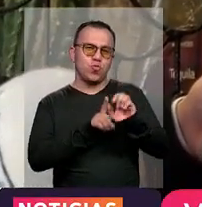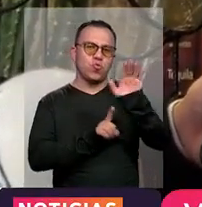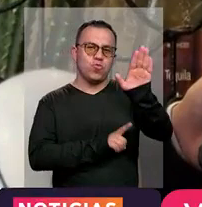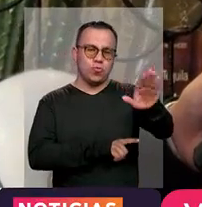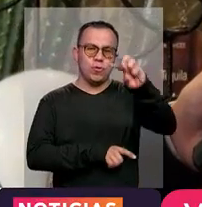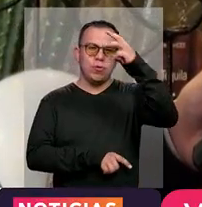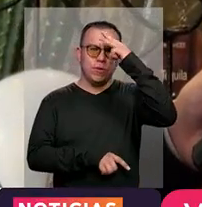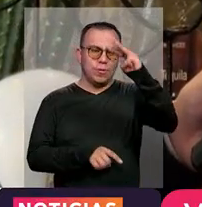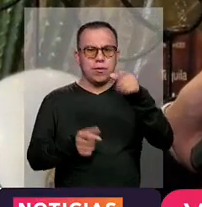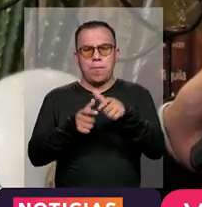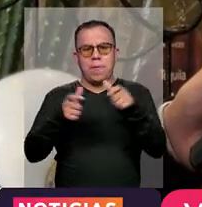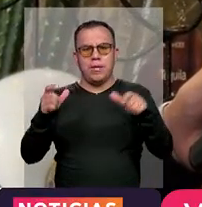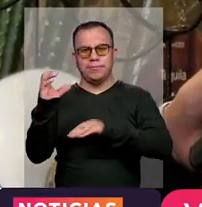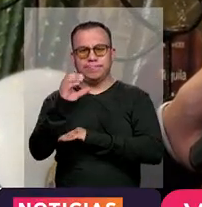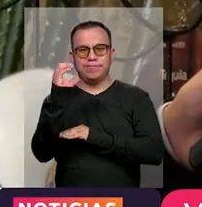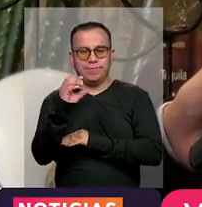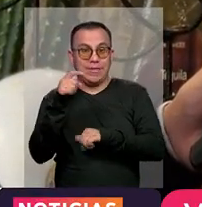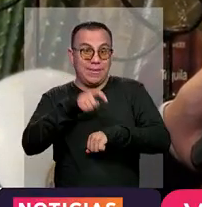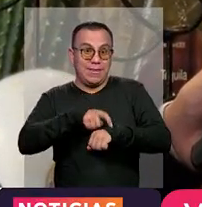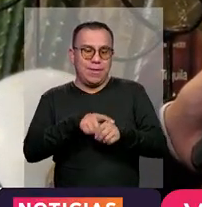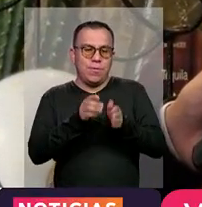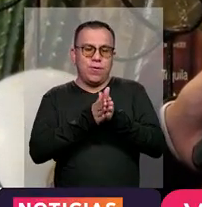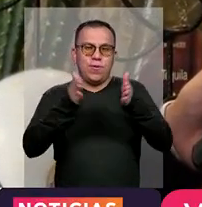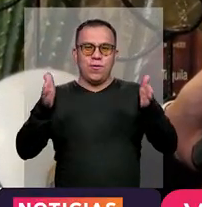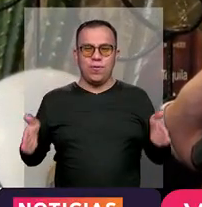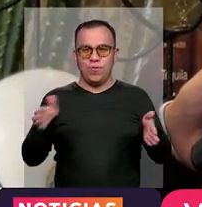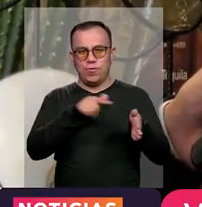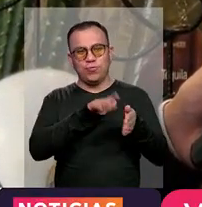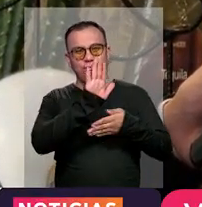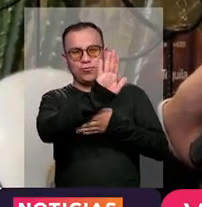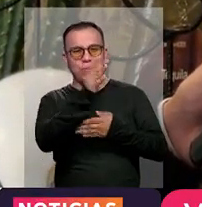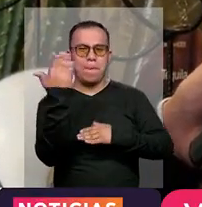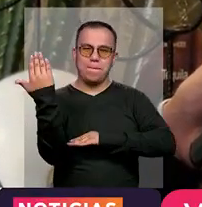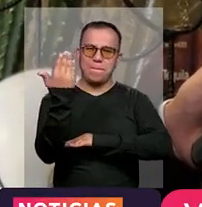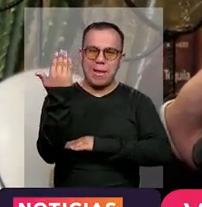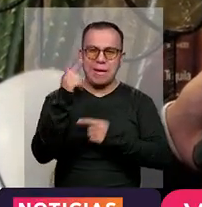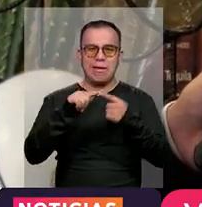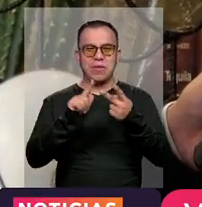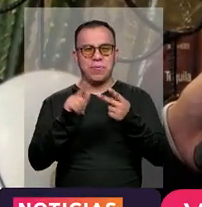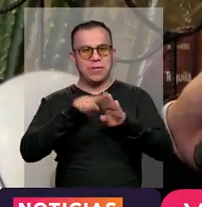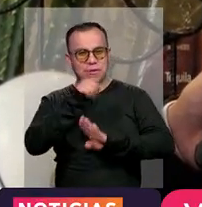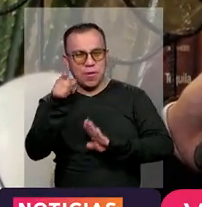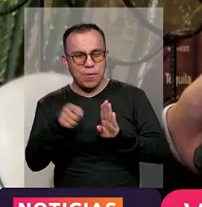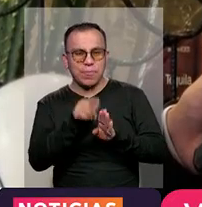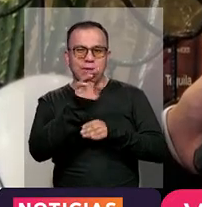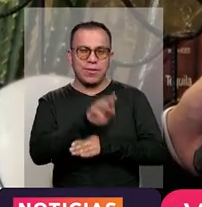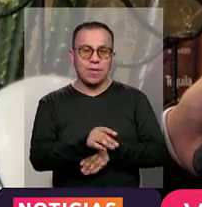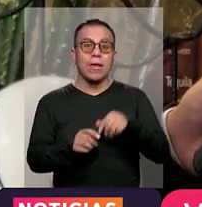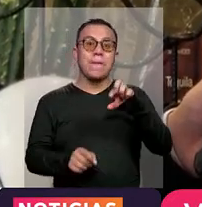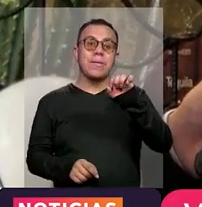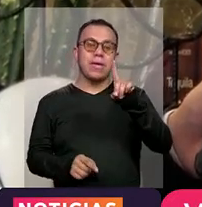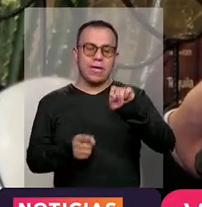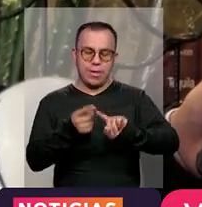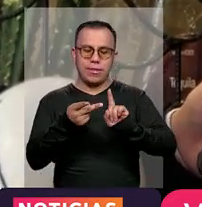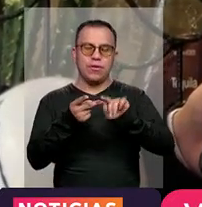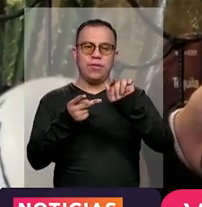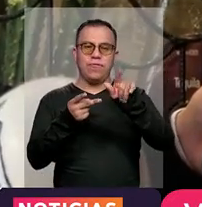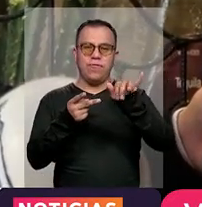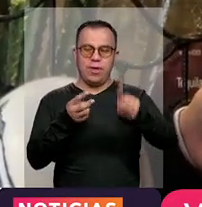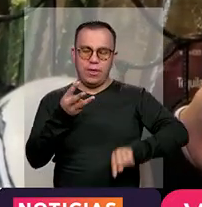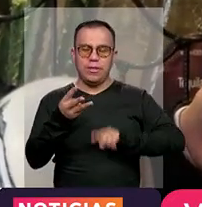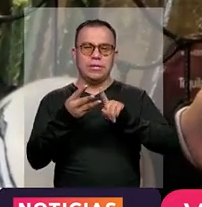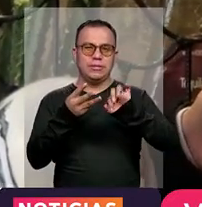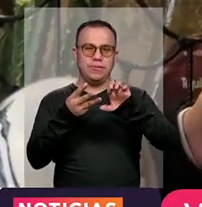como muchos colombianos a raíz de esa época de oro de la de las películas del cine con pedro infante josé fran jiménez el